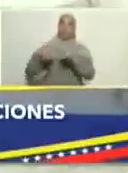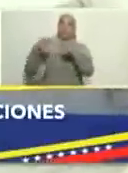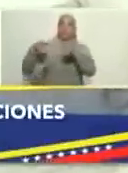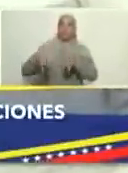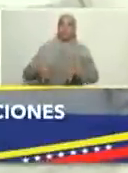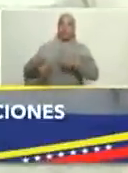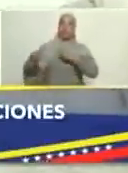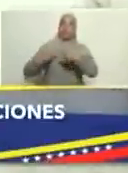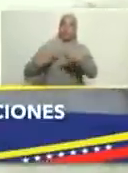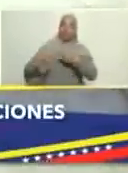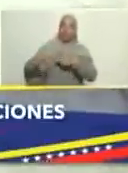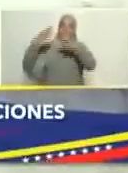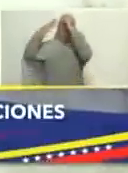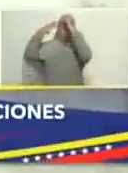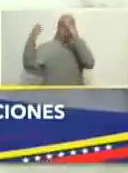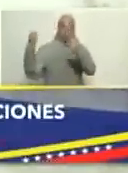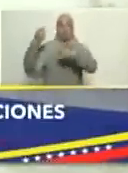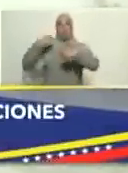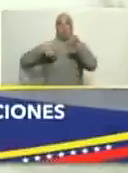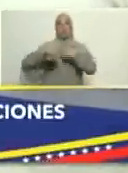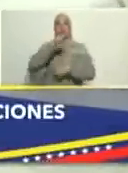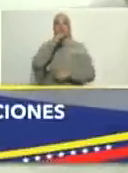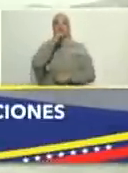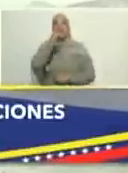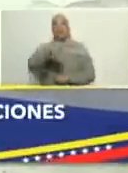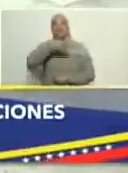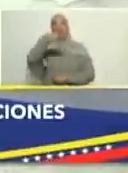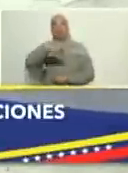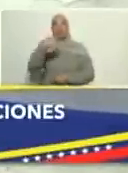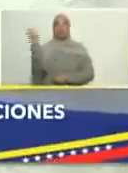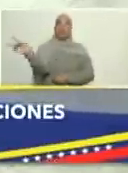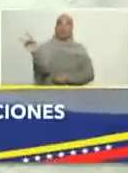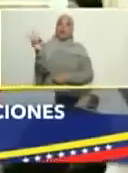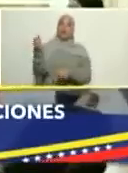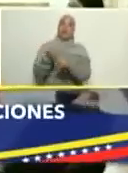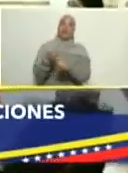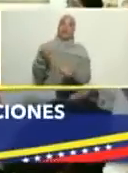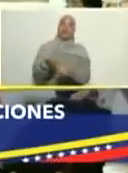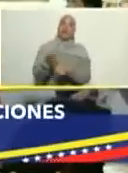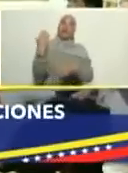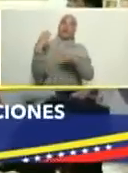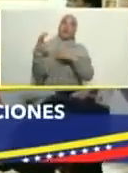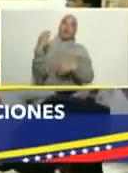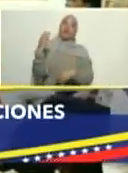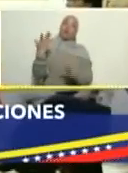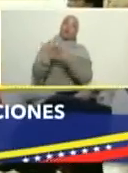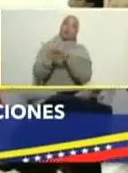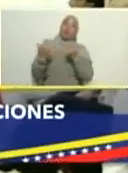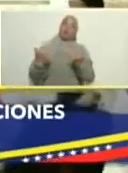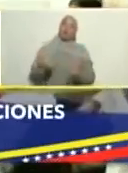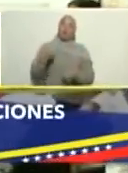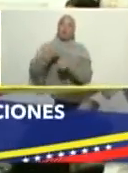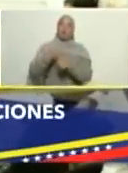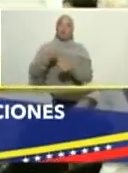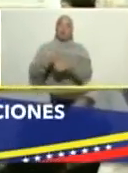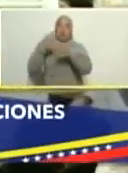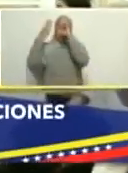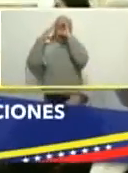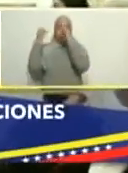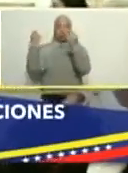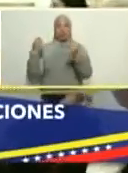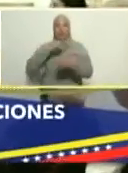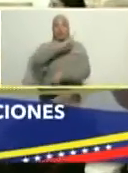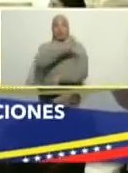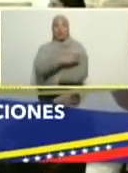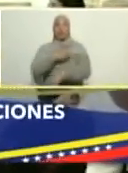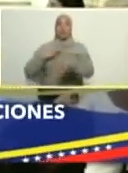de las relaciones diplomáticas, comerciales y políticas entre Venezuela y Colombia. En el área diplomática se han fortalecido